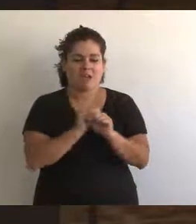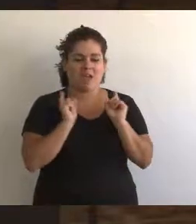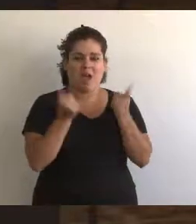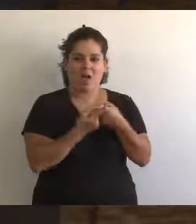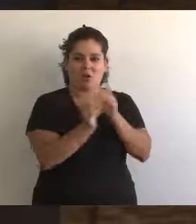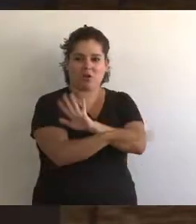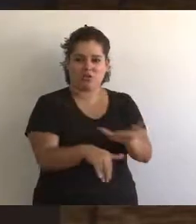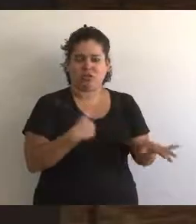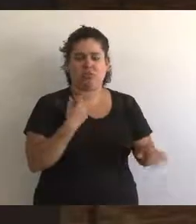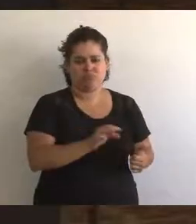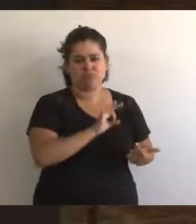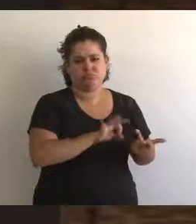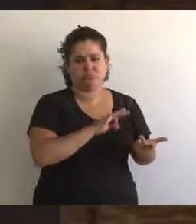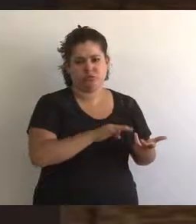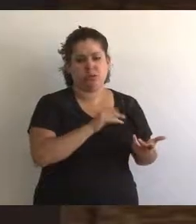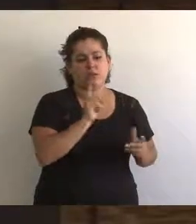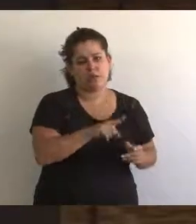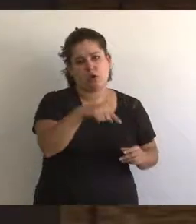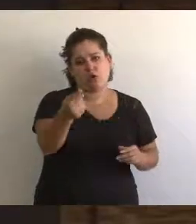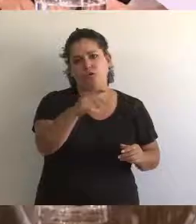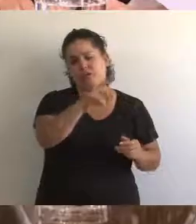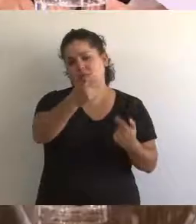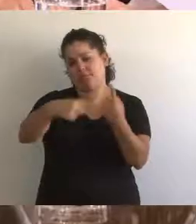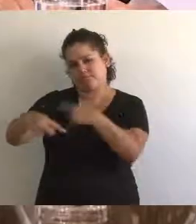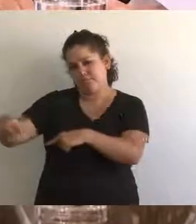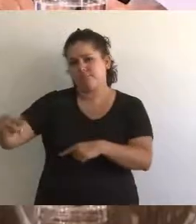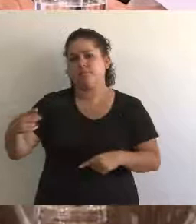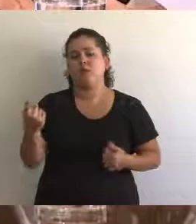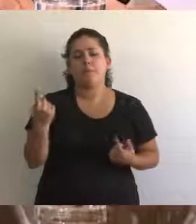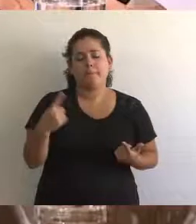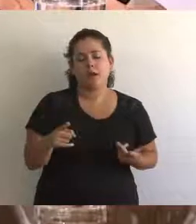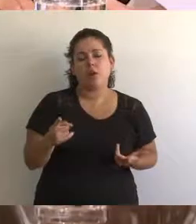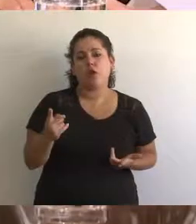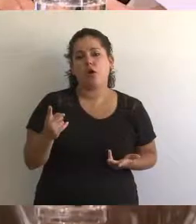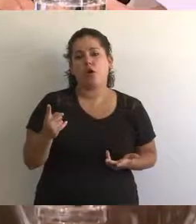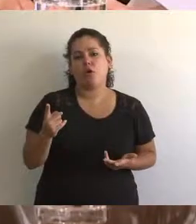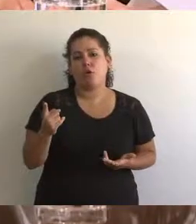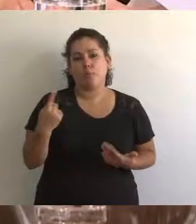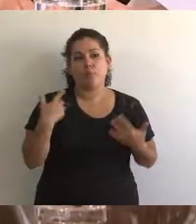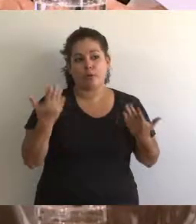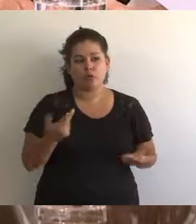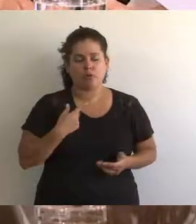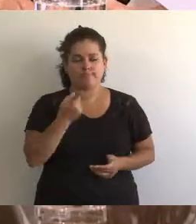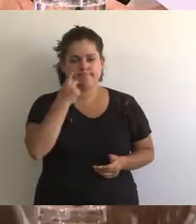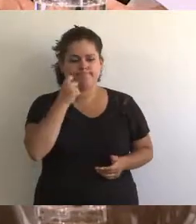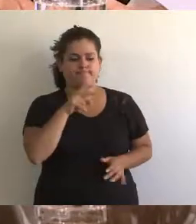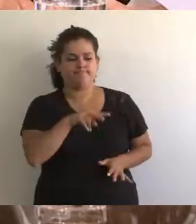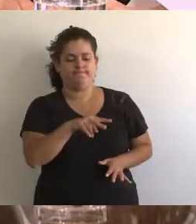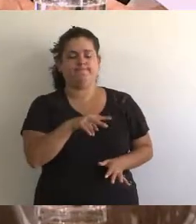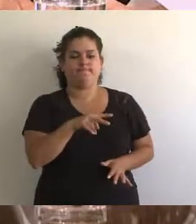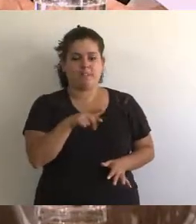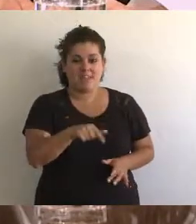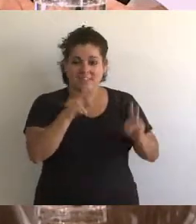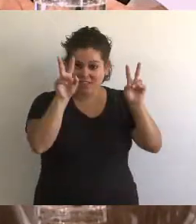trabajé en el aula mucho tiempo y también en otras jerarquías pero por eso pude